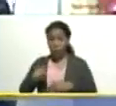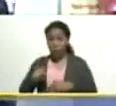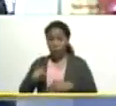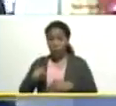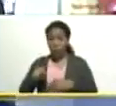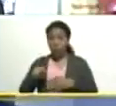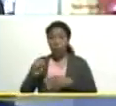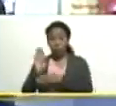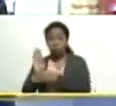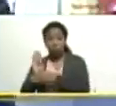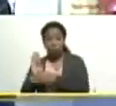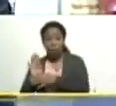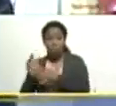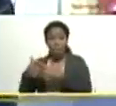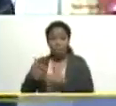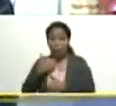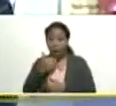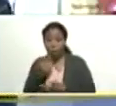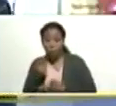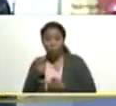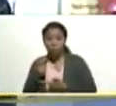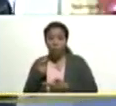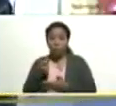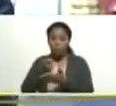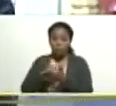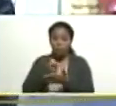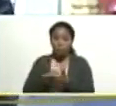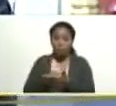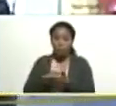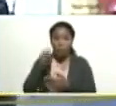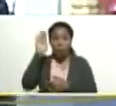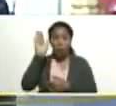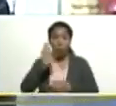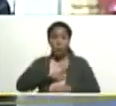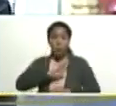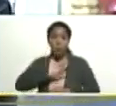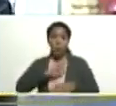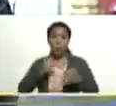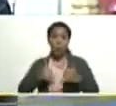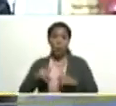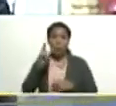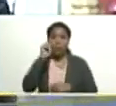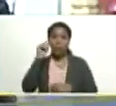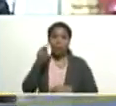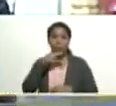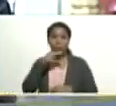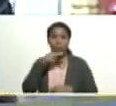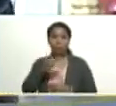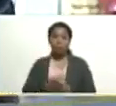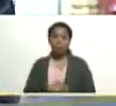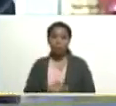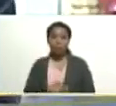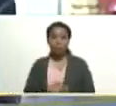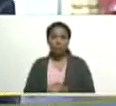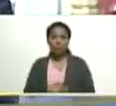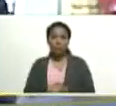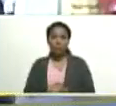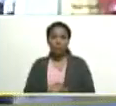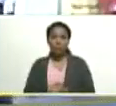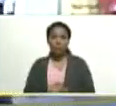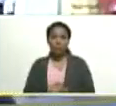material, sino que a su vez estamos invirtiendo en el futuro de nuestros hijos, en el futuro de nuestros nietos y en el futuro de nuestras próximas